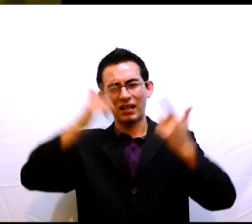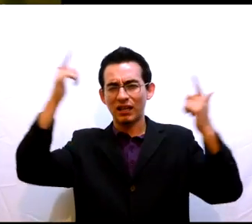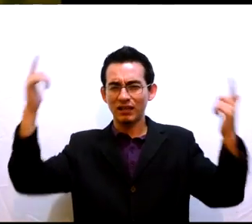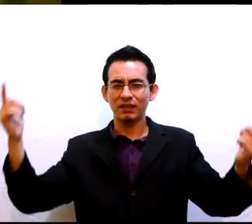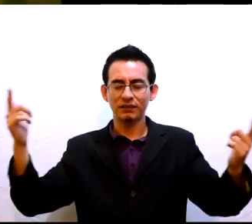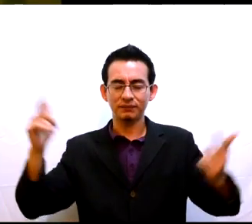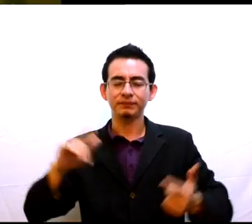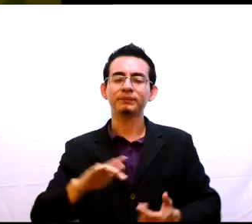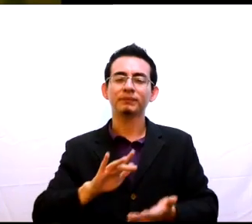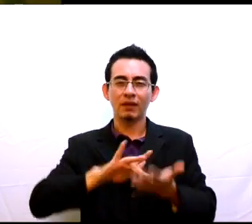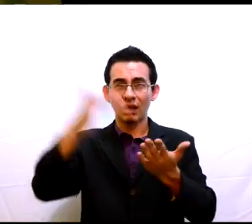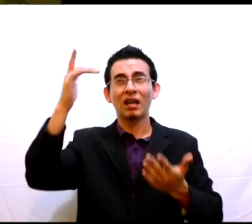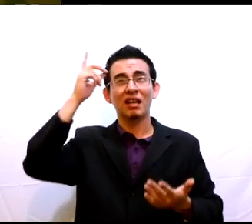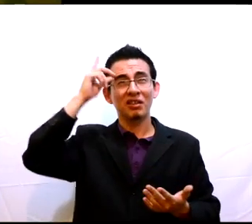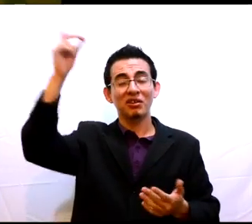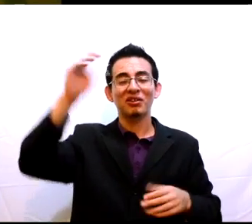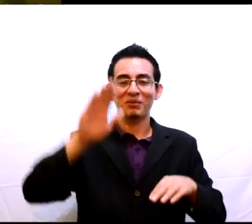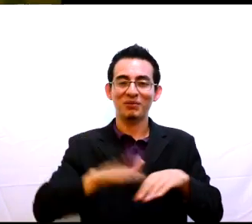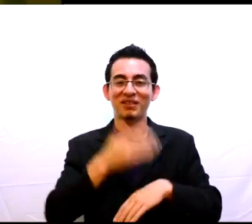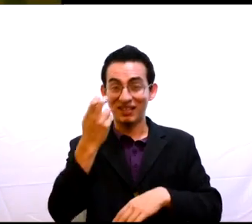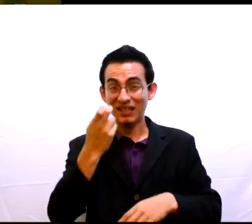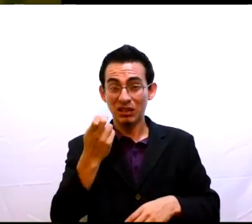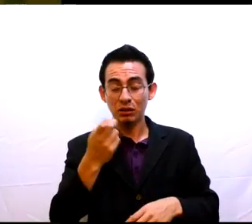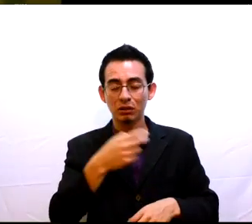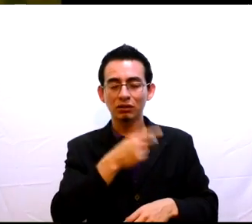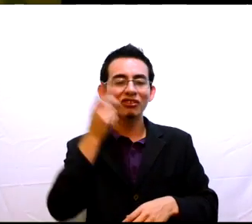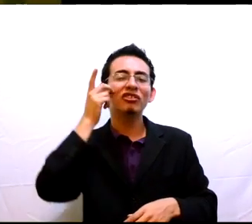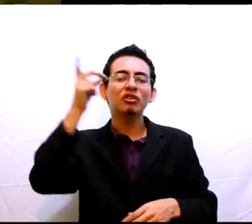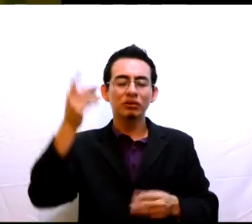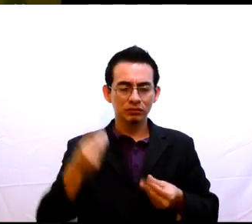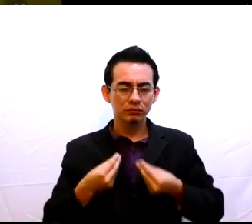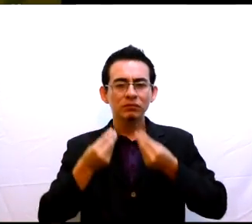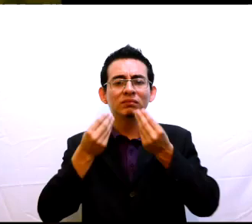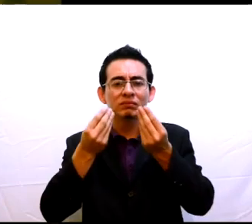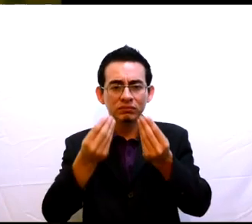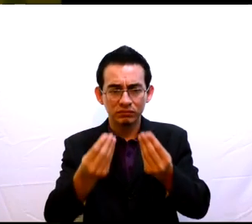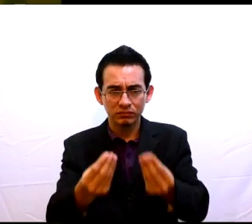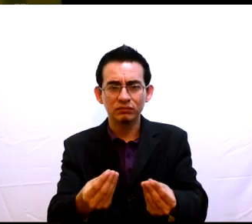gracias señor porque entonces tú nos depositarán